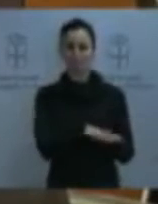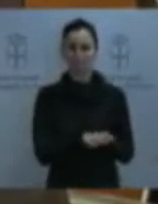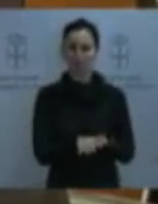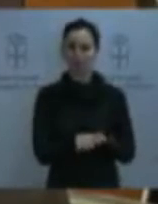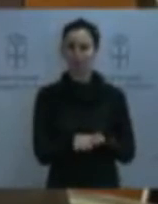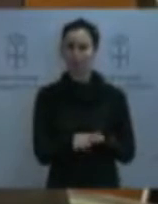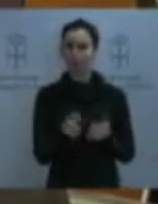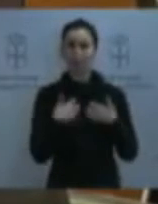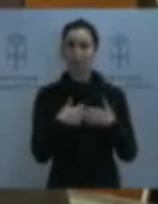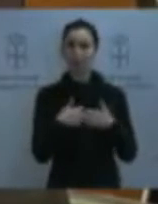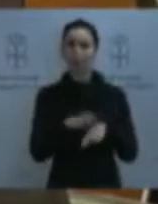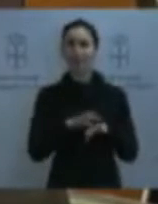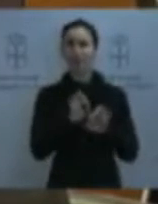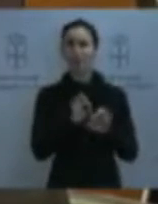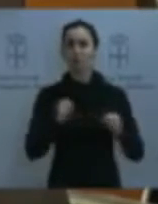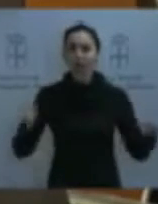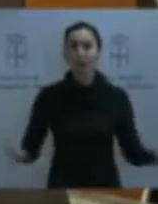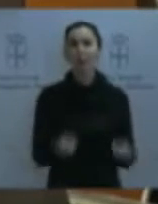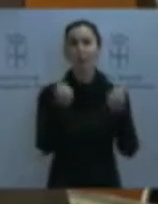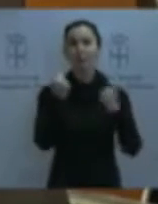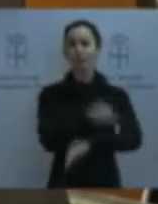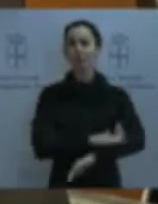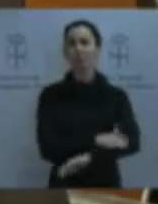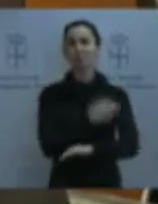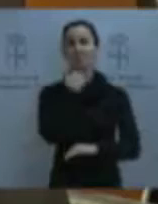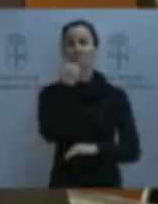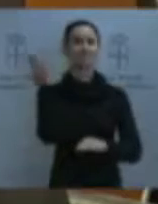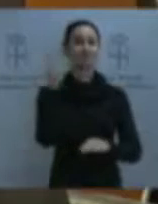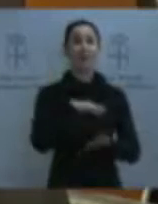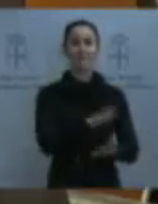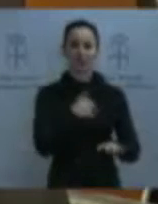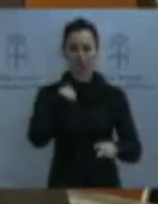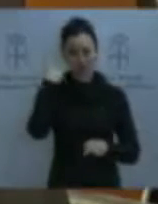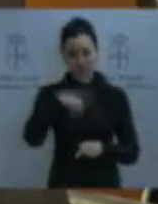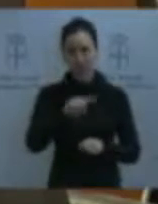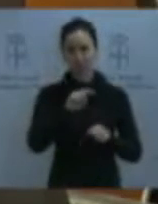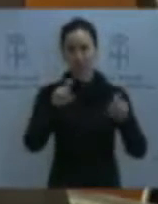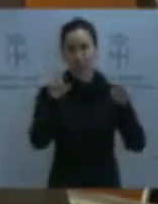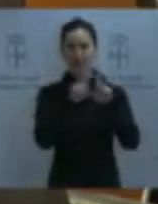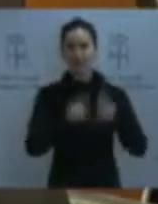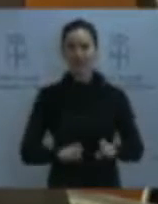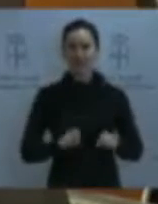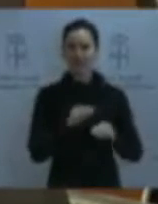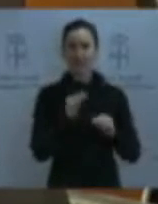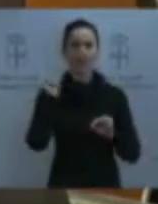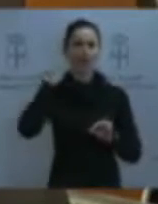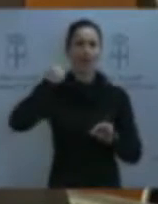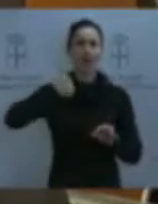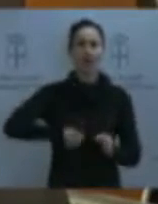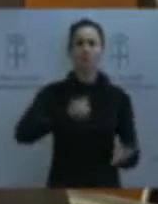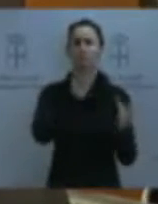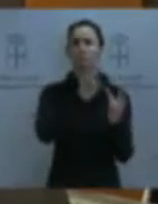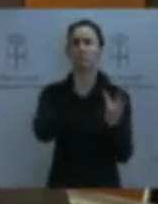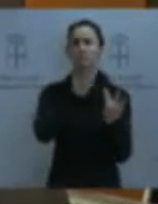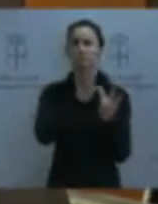nula, cuando he sabido que hay empresas con las que ustedes han mantenido históricamente una relación muy estrecha.